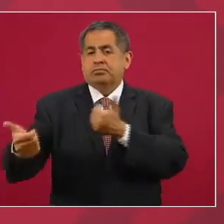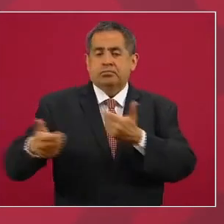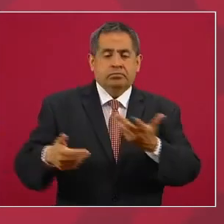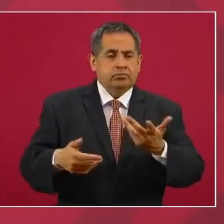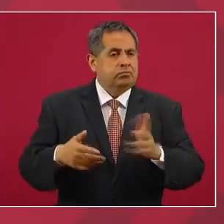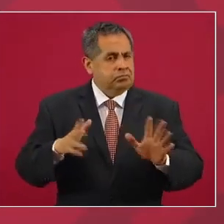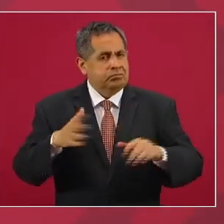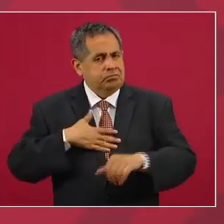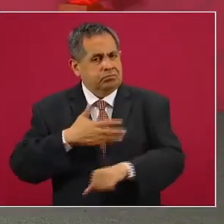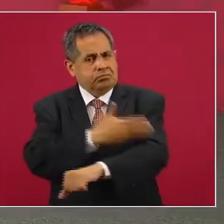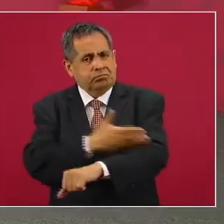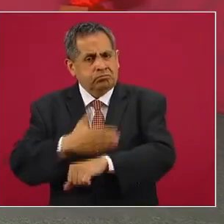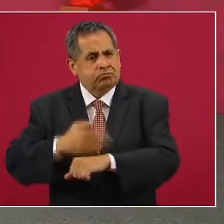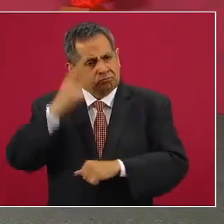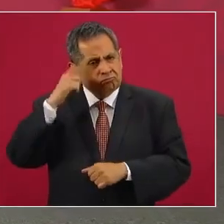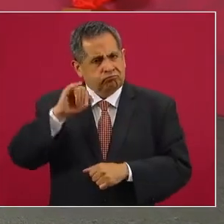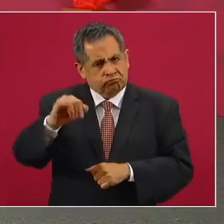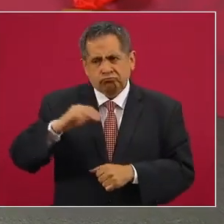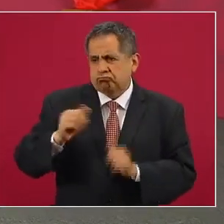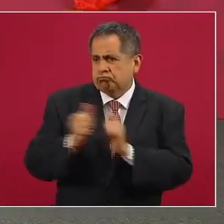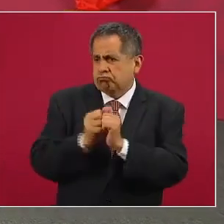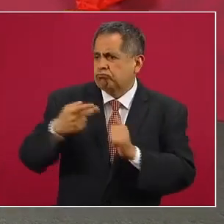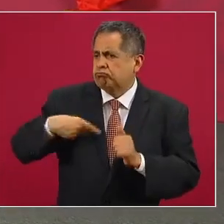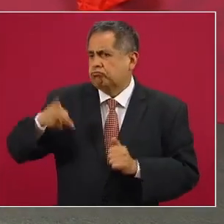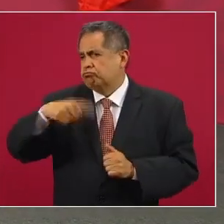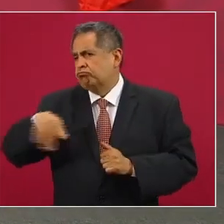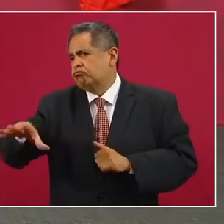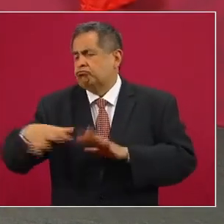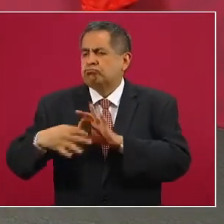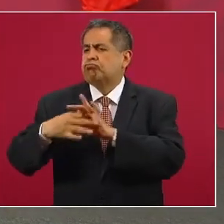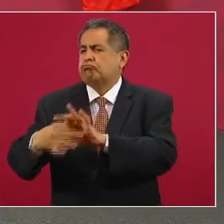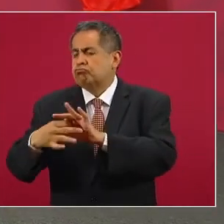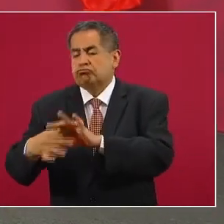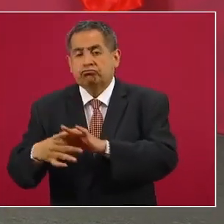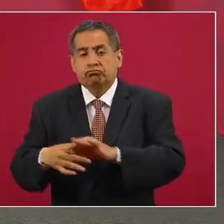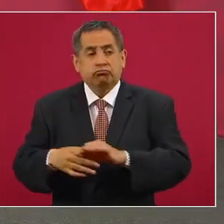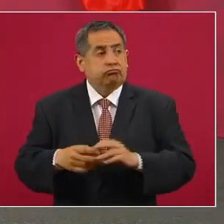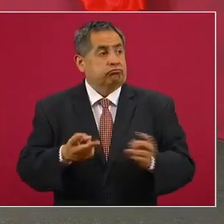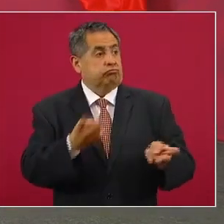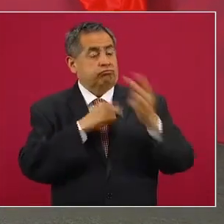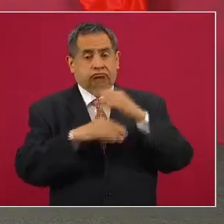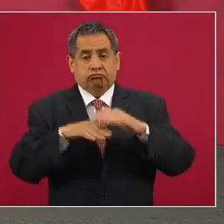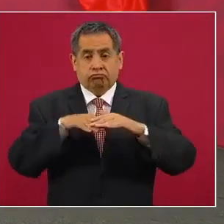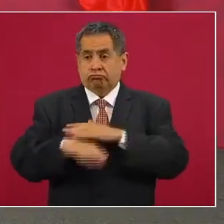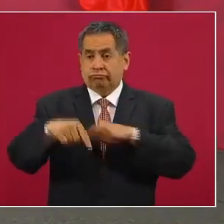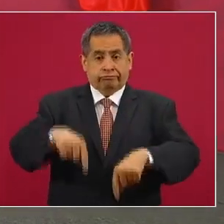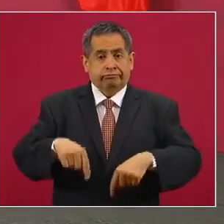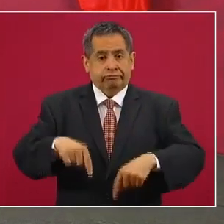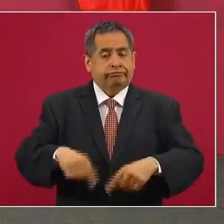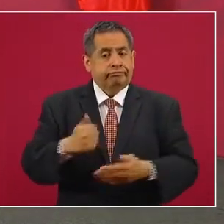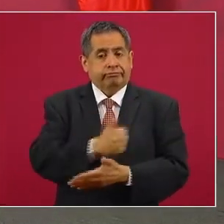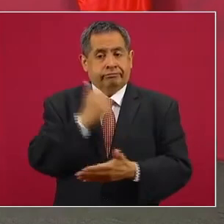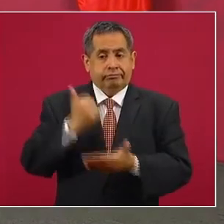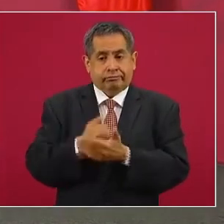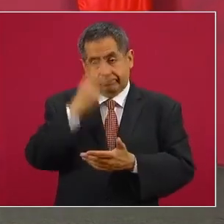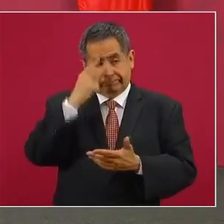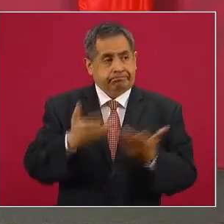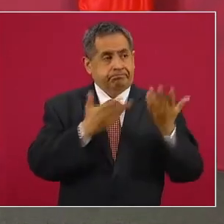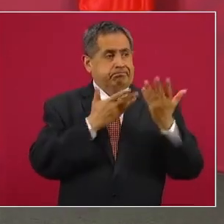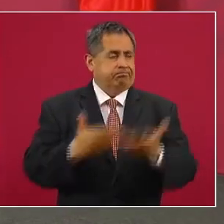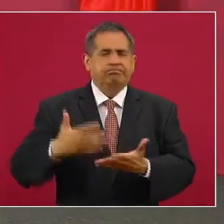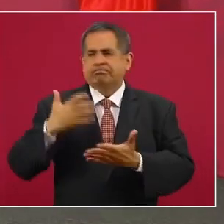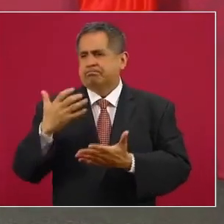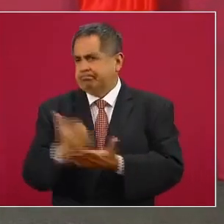Él tenía todas las simpatías del pueblo. Cuando entra aquí a la ciudad triunfante,